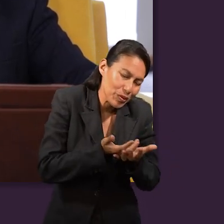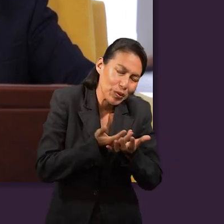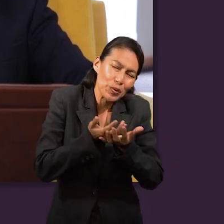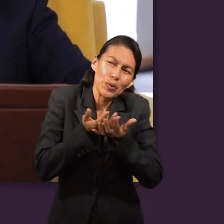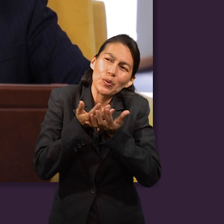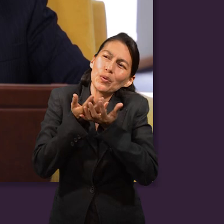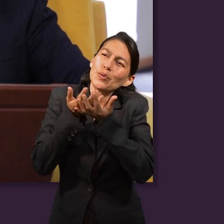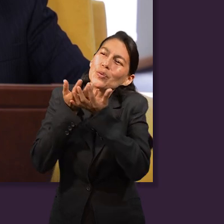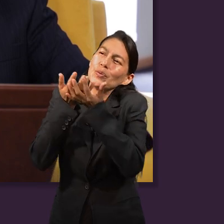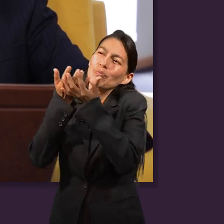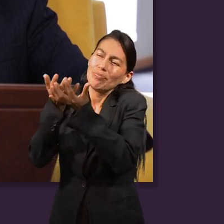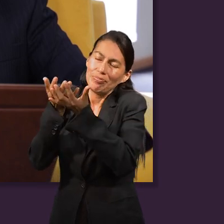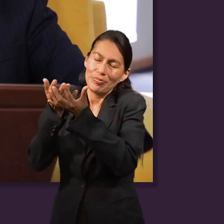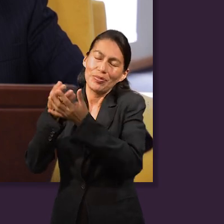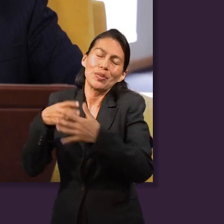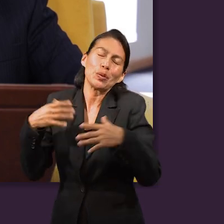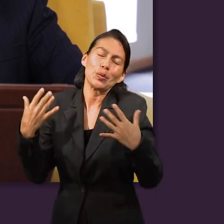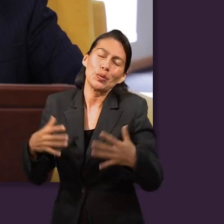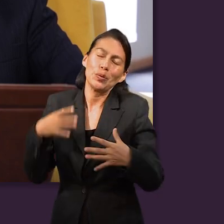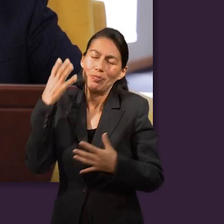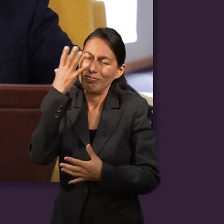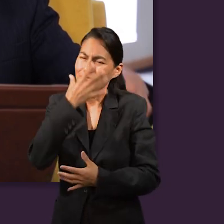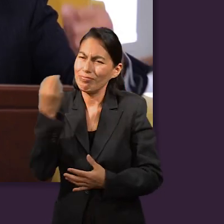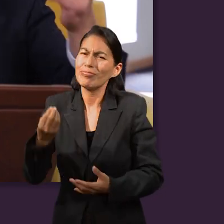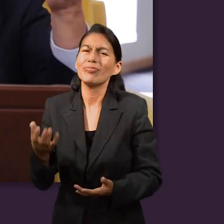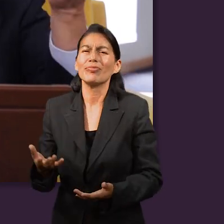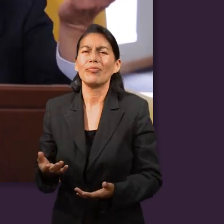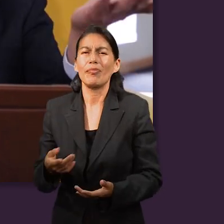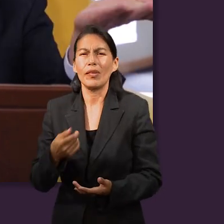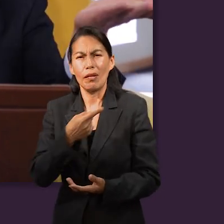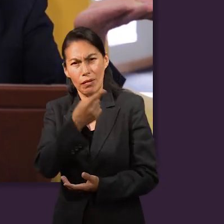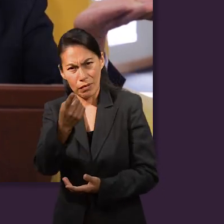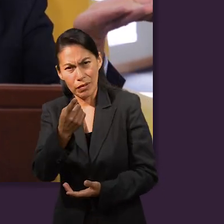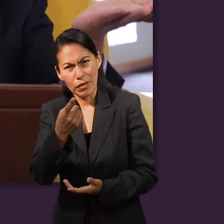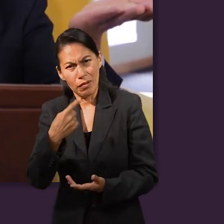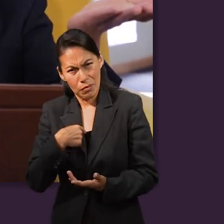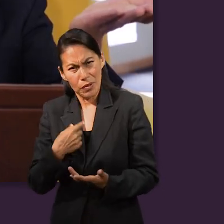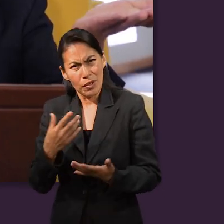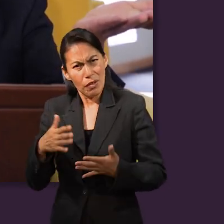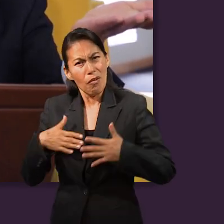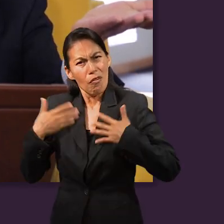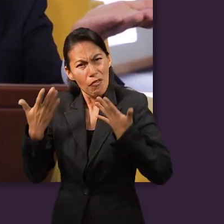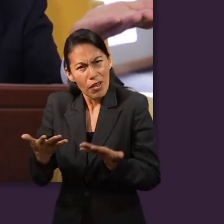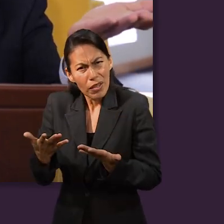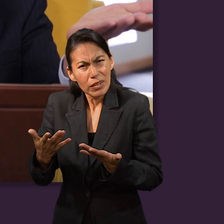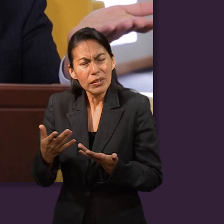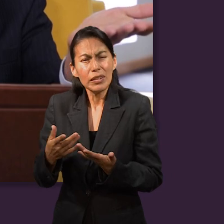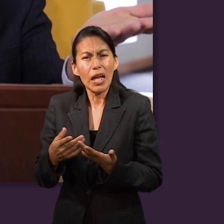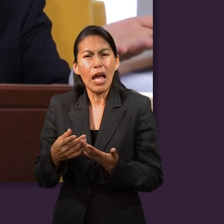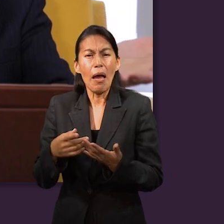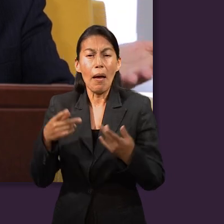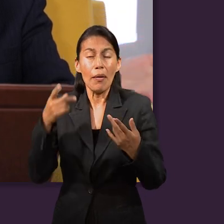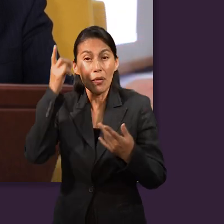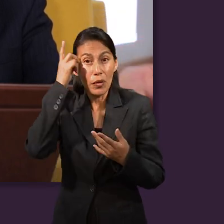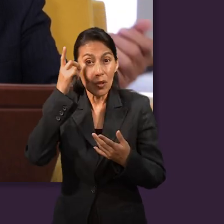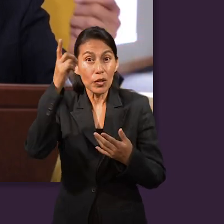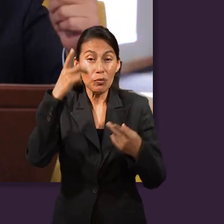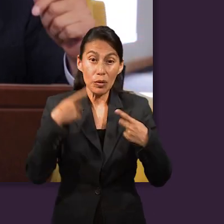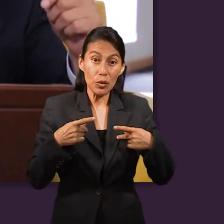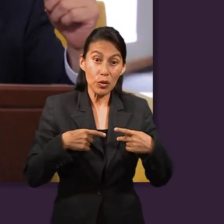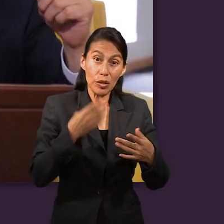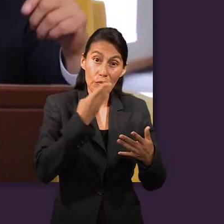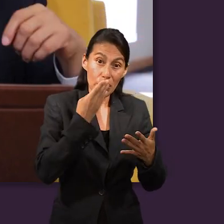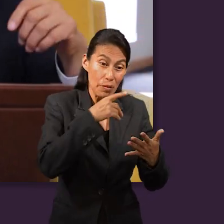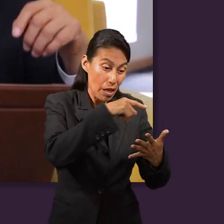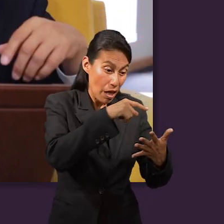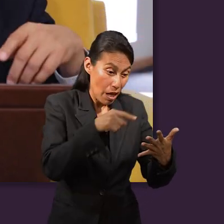de el hoyo cenagoso y lo podía colocar otra vez en roca sólida esto te debe dar confianza